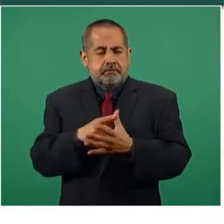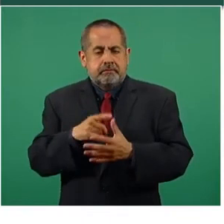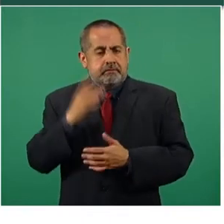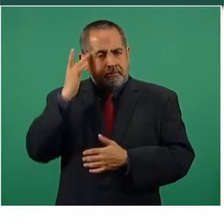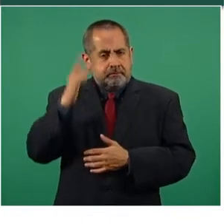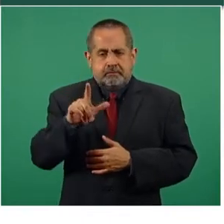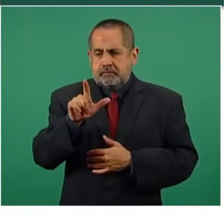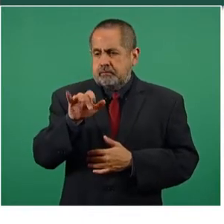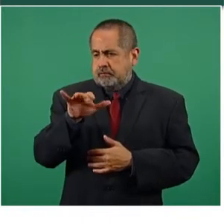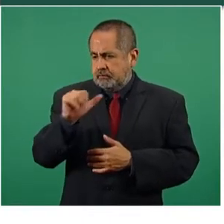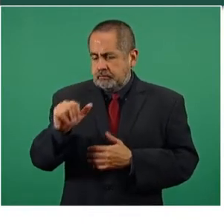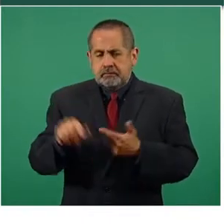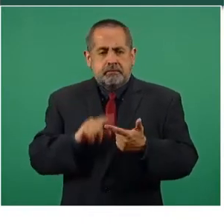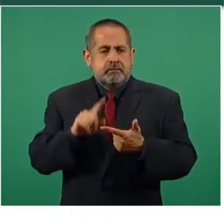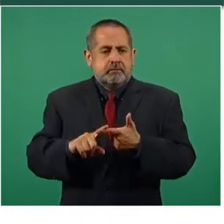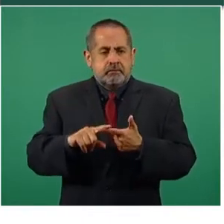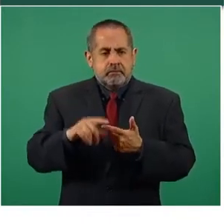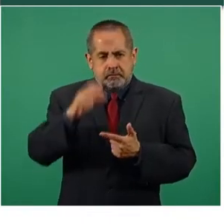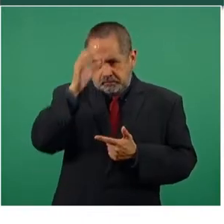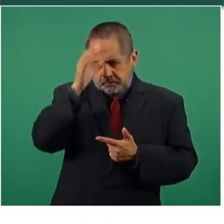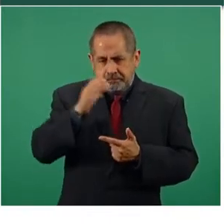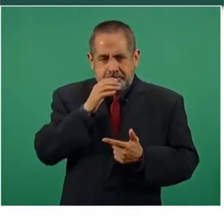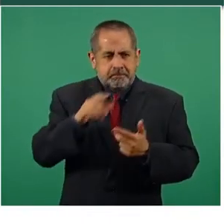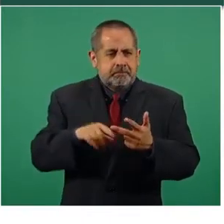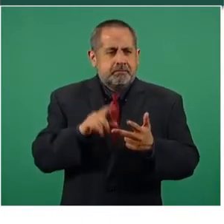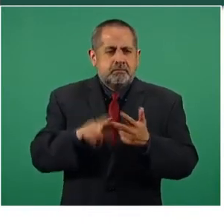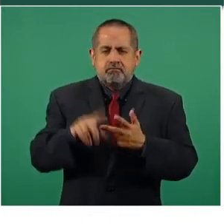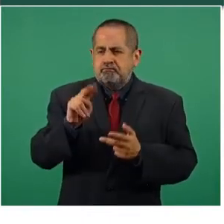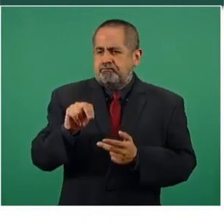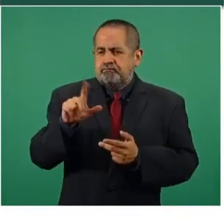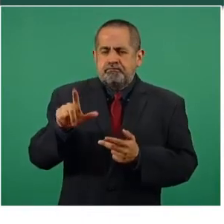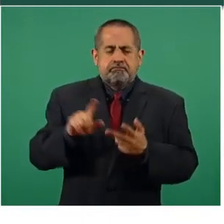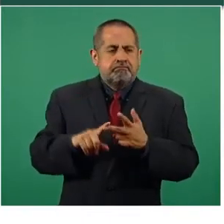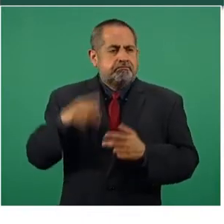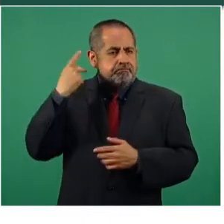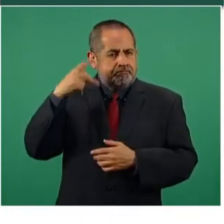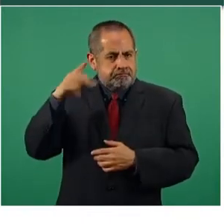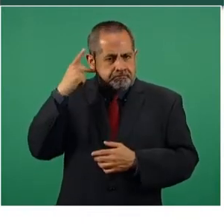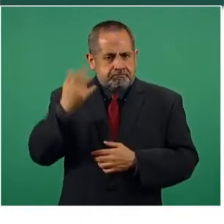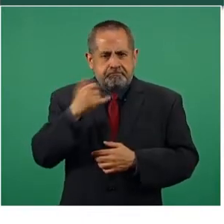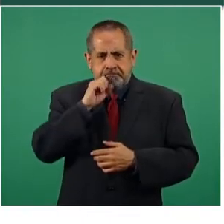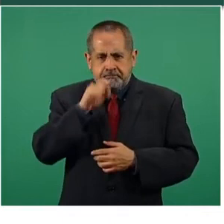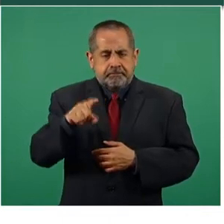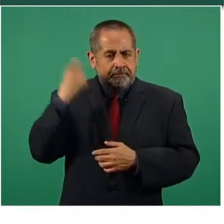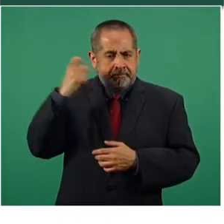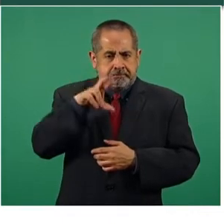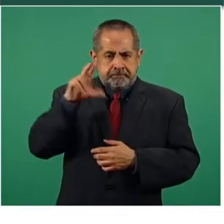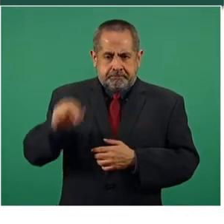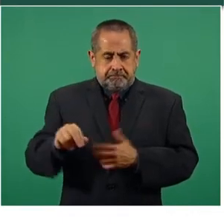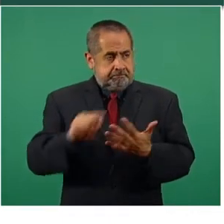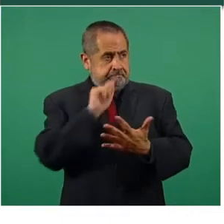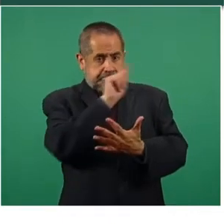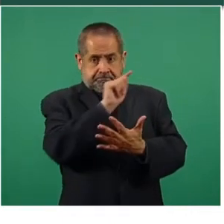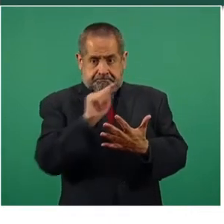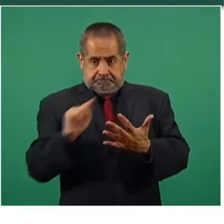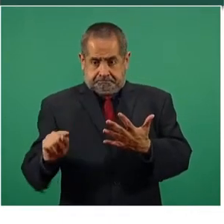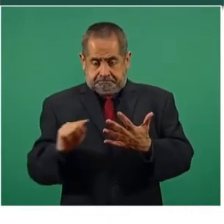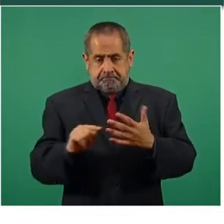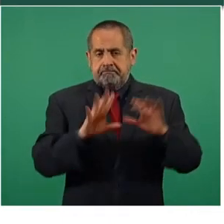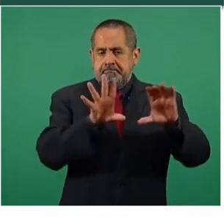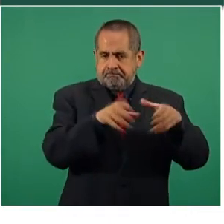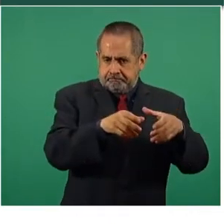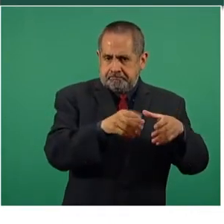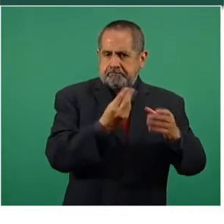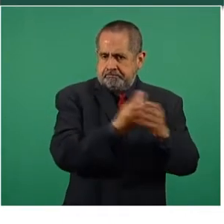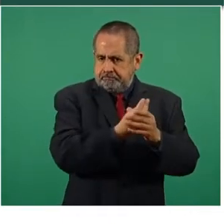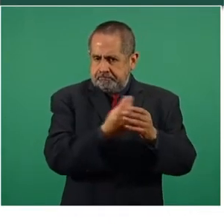Lucía, en Coahuila, en Nuevo León, en Puebla y en Quintana Roo. Ahí